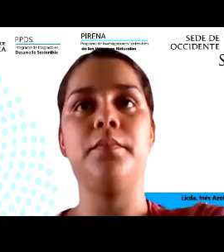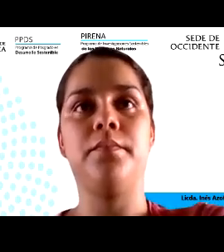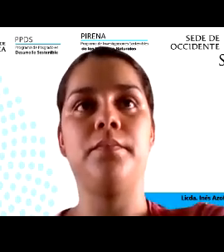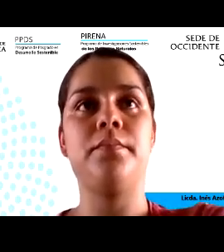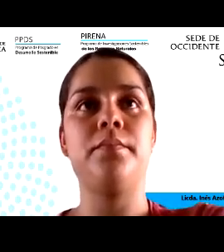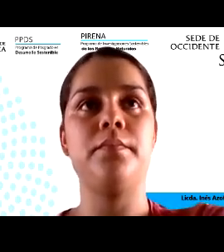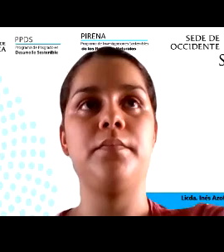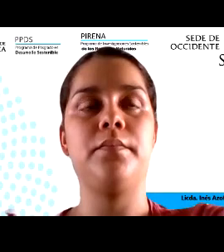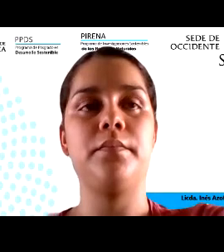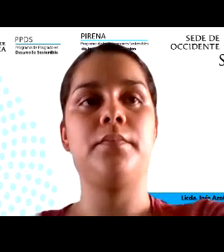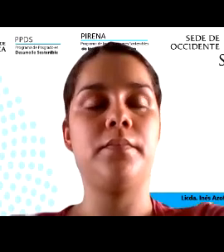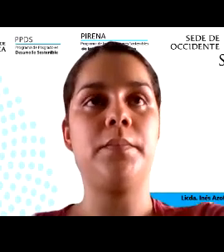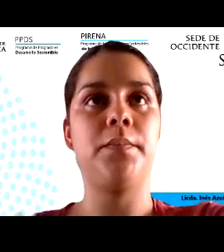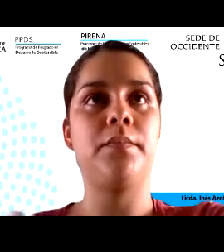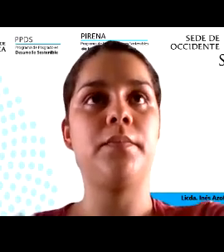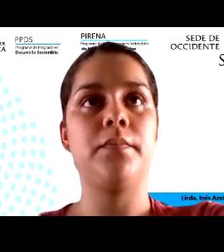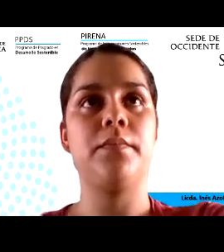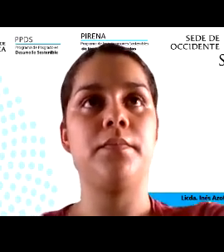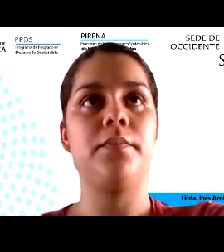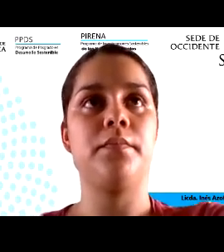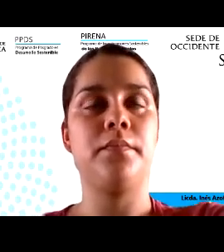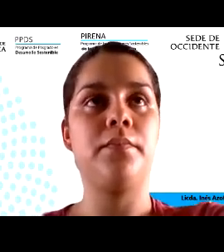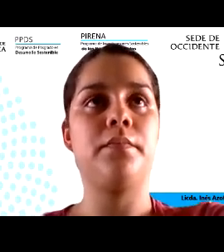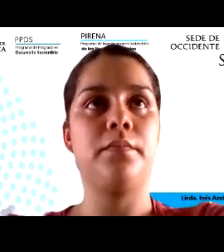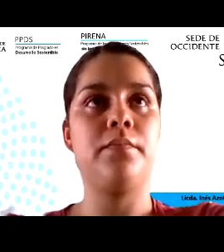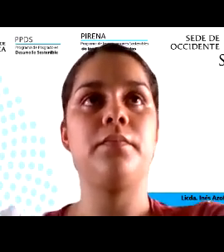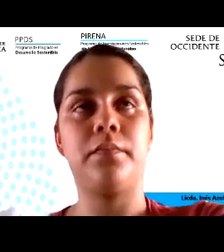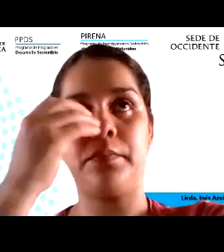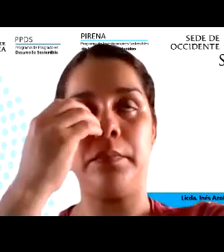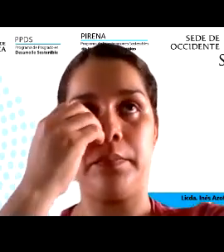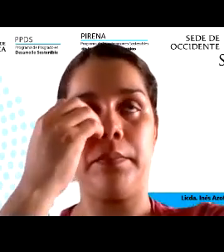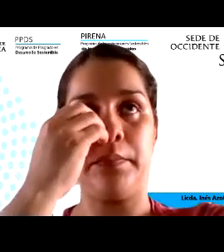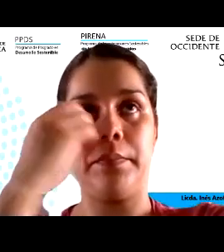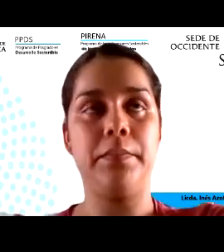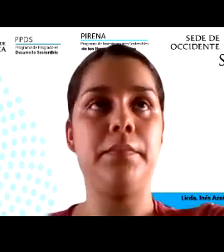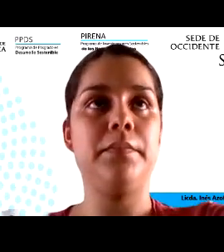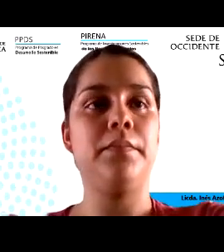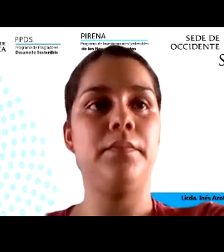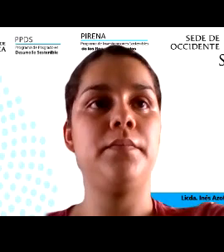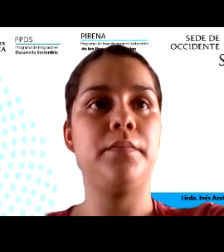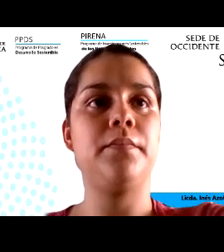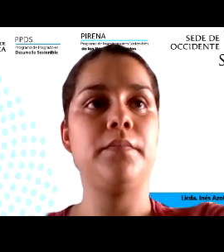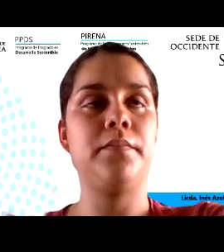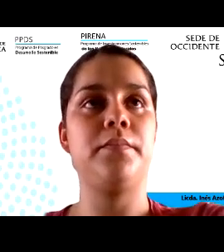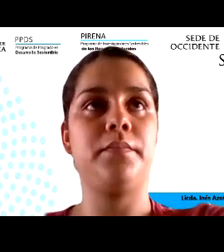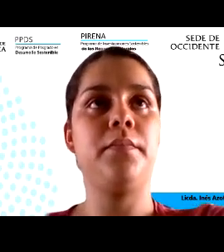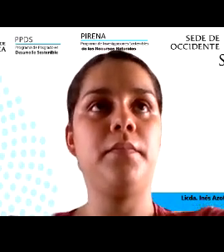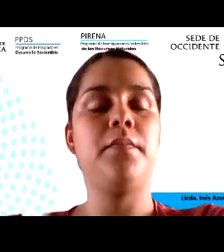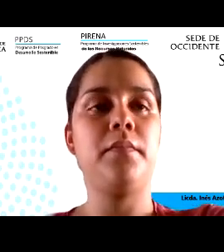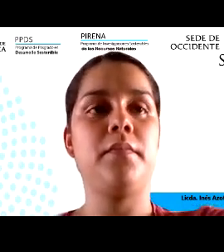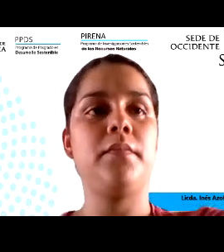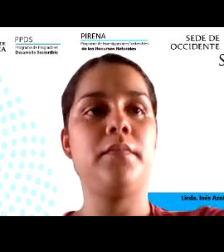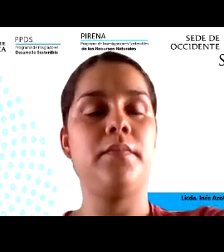circuitos eléctricos con este modelo CircuitScape, lo vamos a valorar y vamos a generar esa experiencia para decirle, bueno, lo evaluamos,